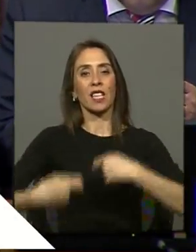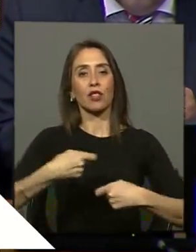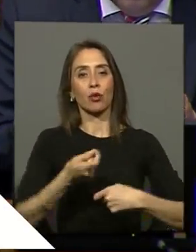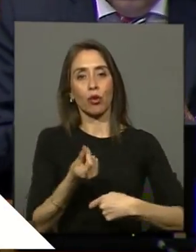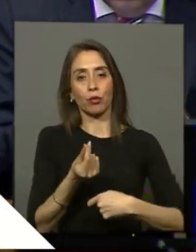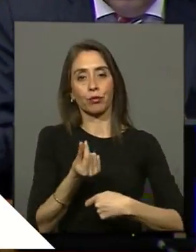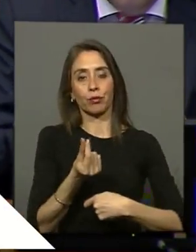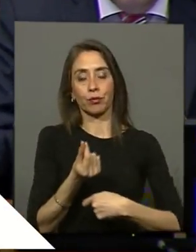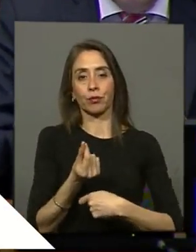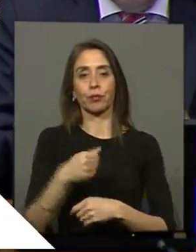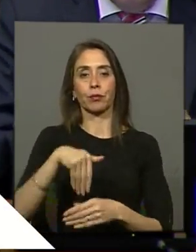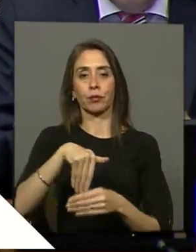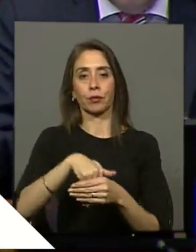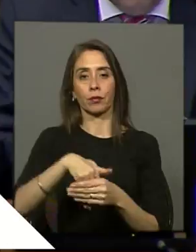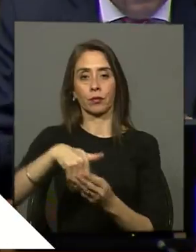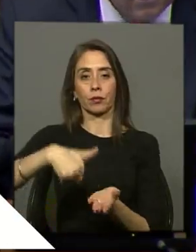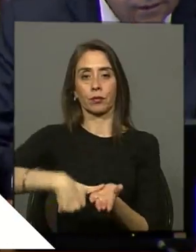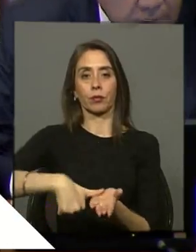en votación